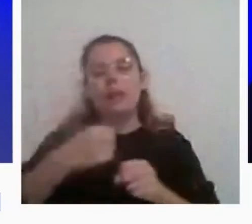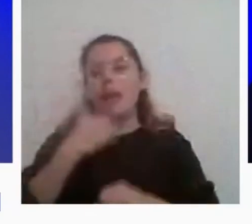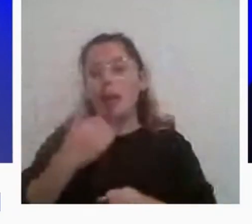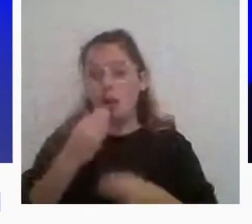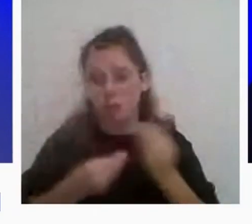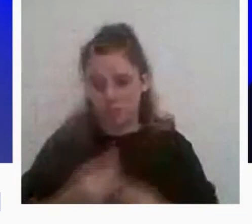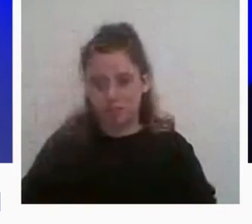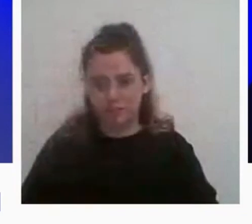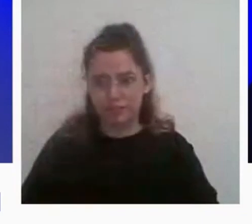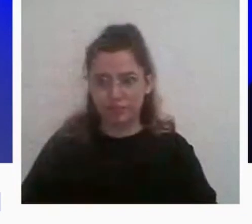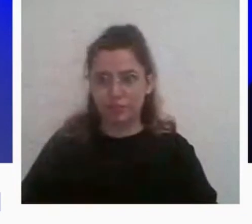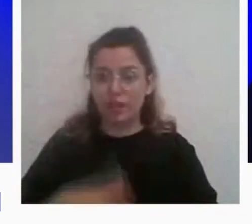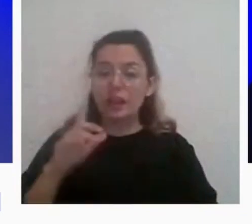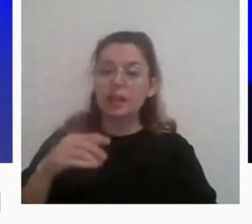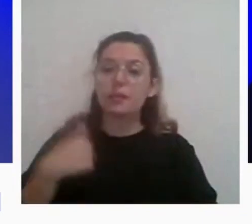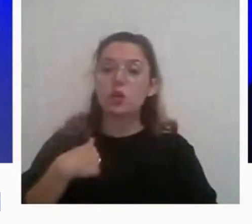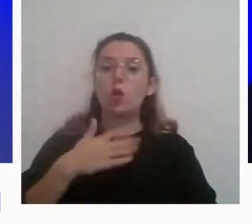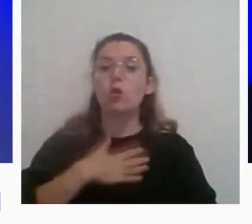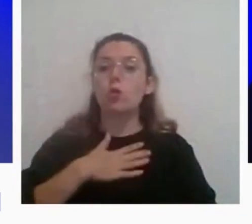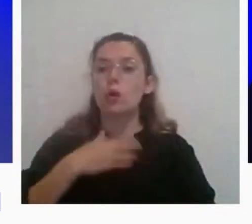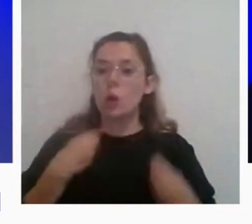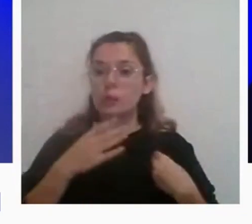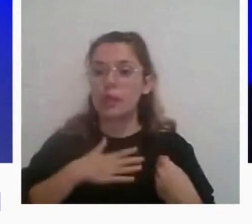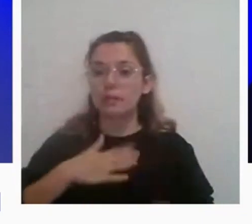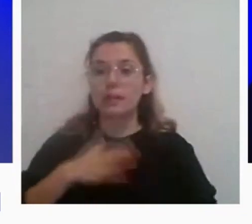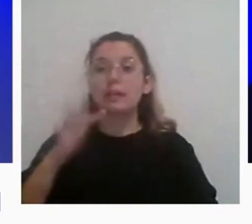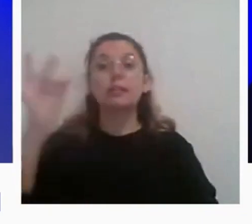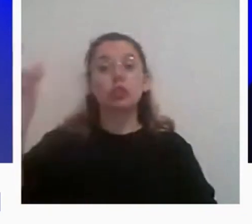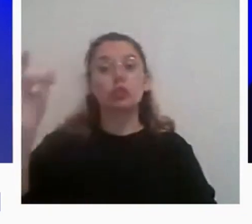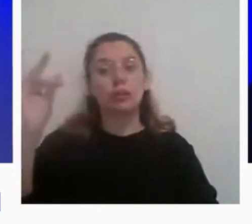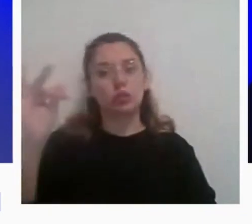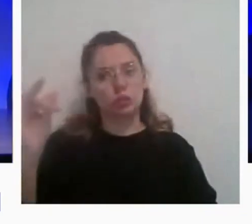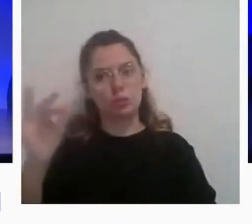sumar sobre todo al empleo, al ecosistema y aprender.